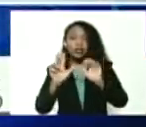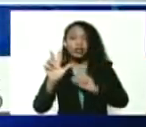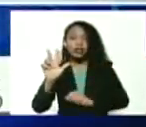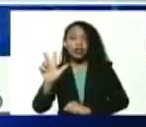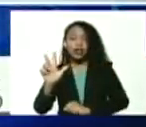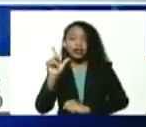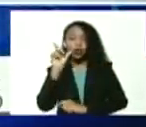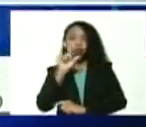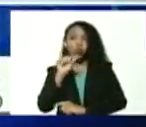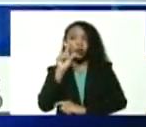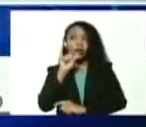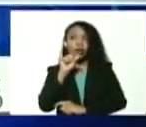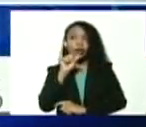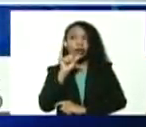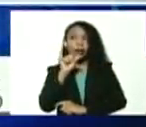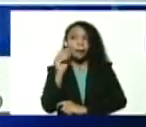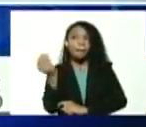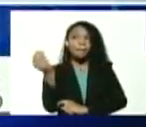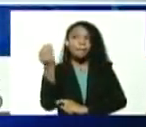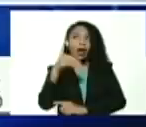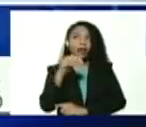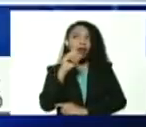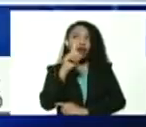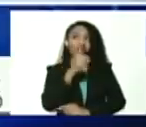15.345.683 tweets, con más de